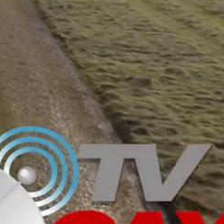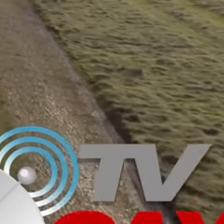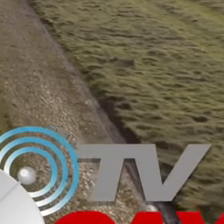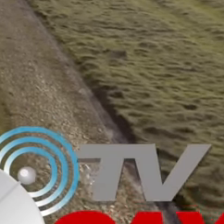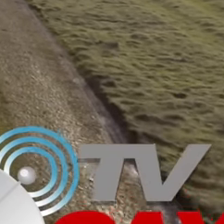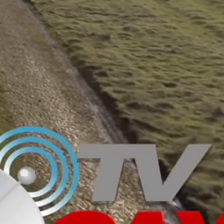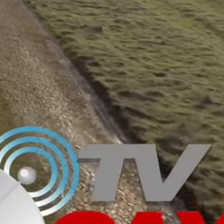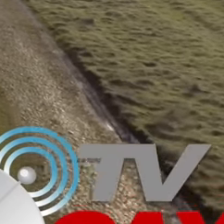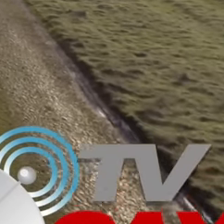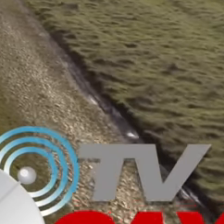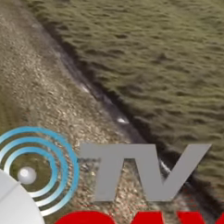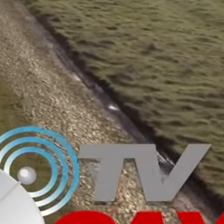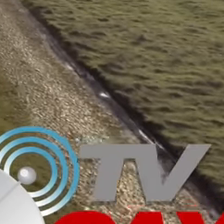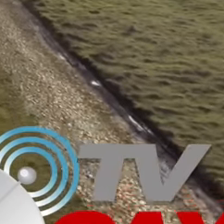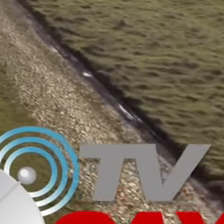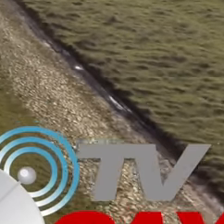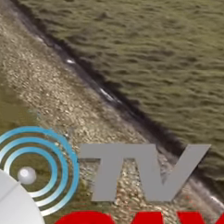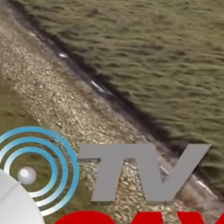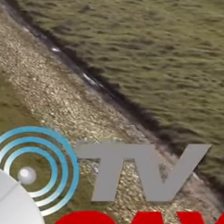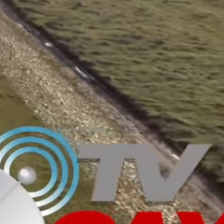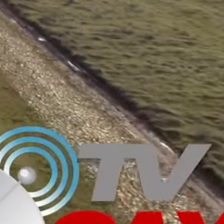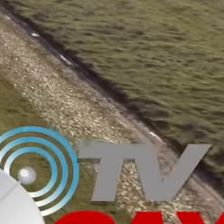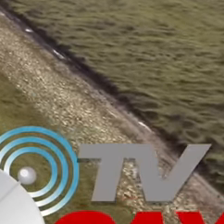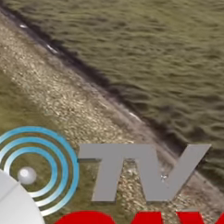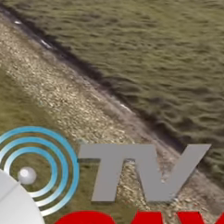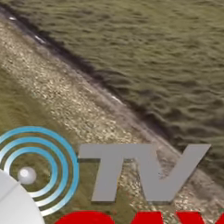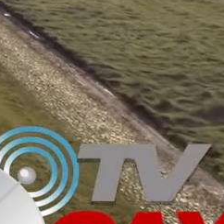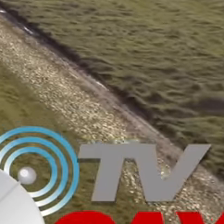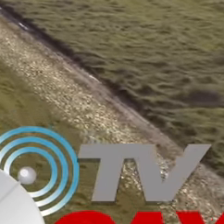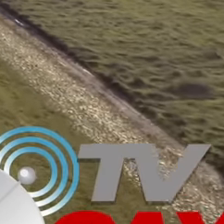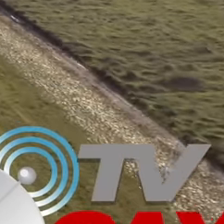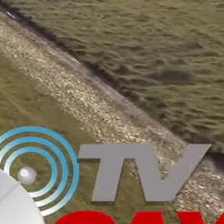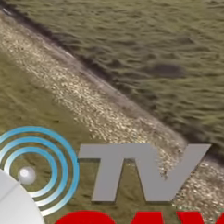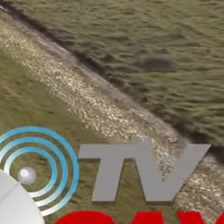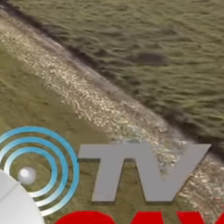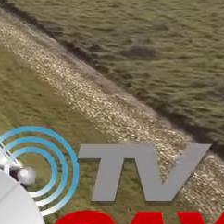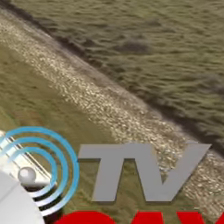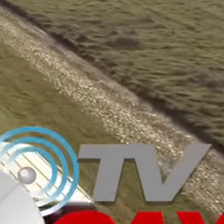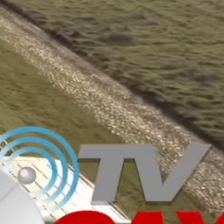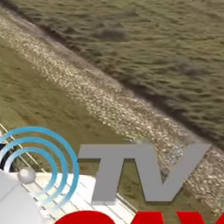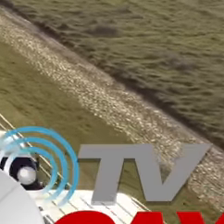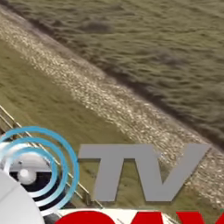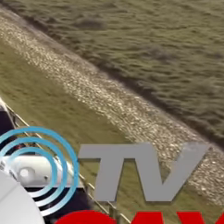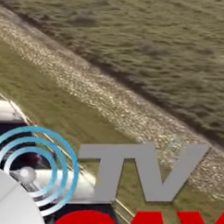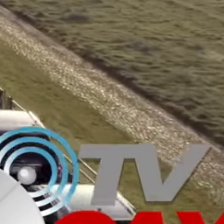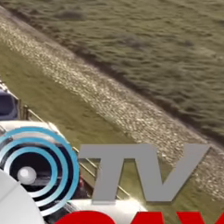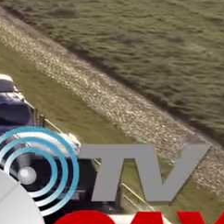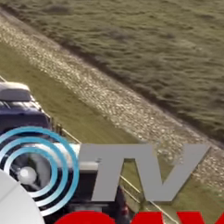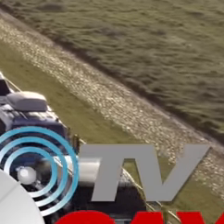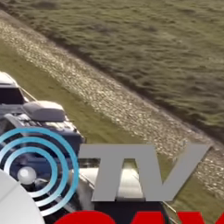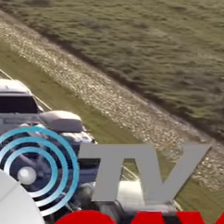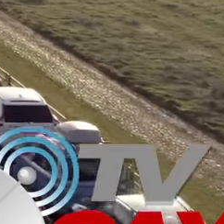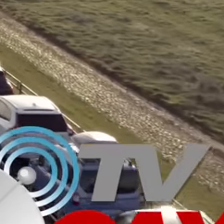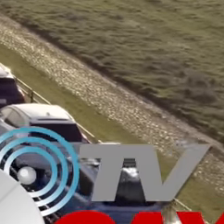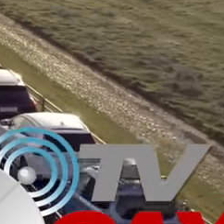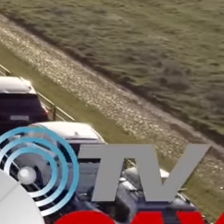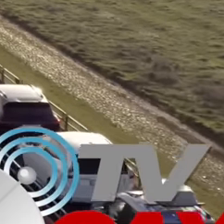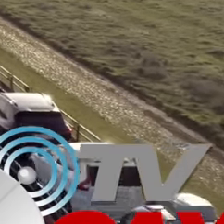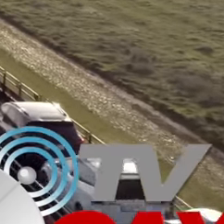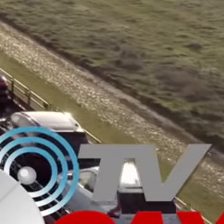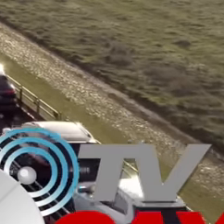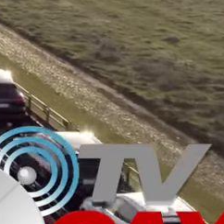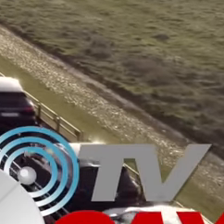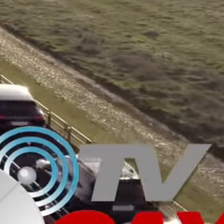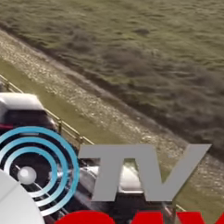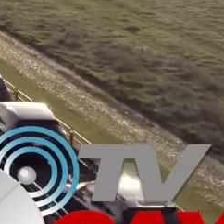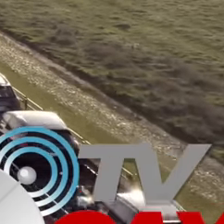Además, hizo hincapié que las mismas compañías de trenes de carga se encarguen de los trenes de pasajeros. Pero si